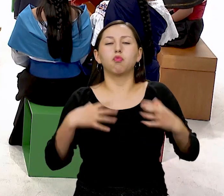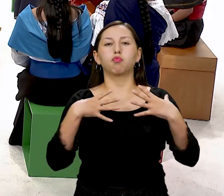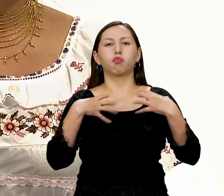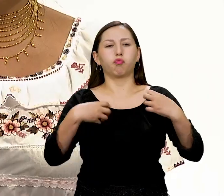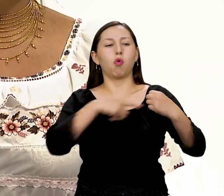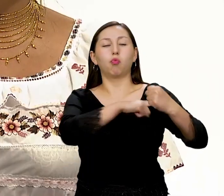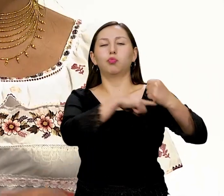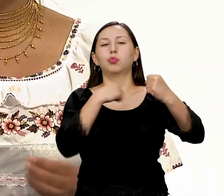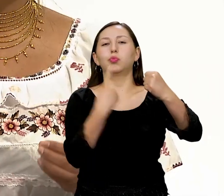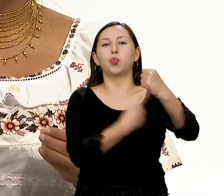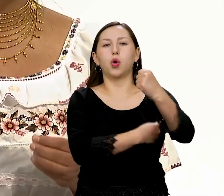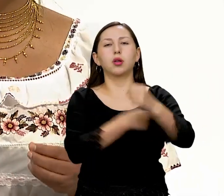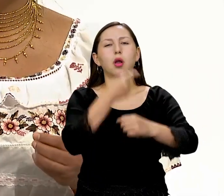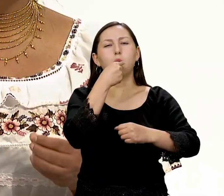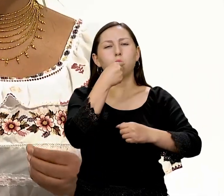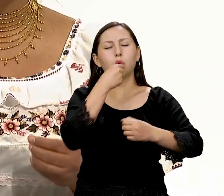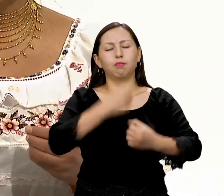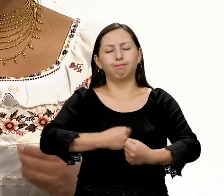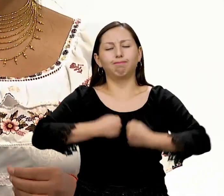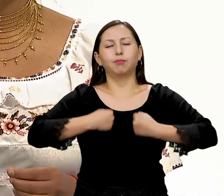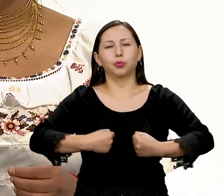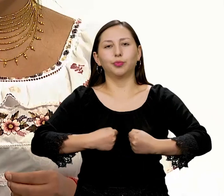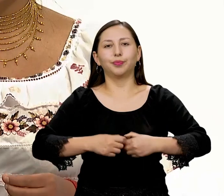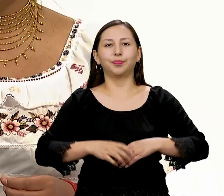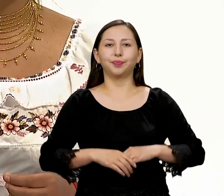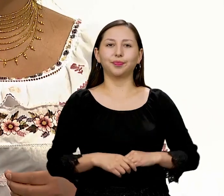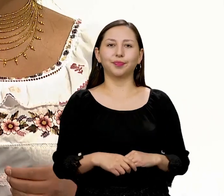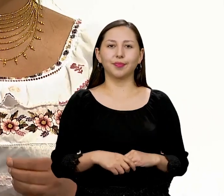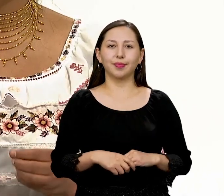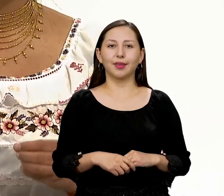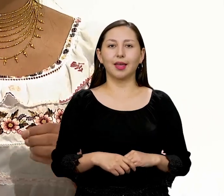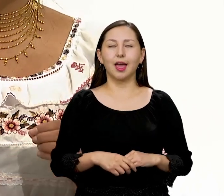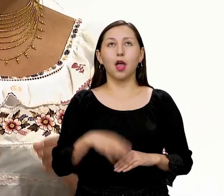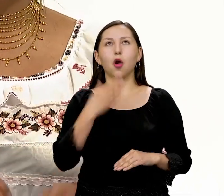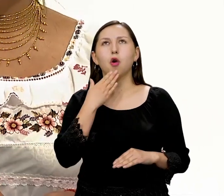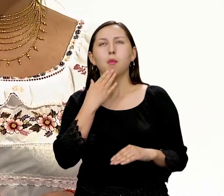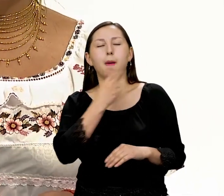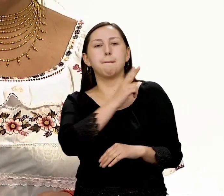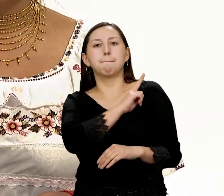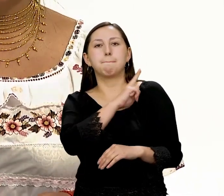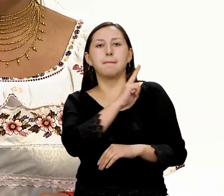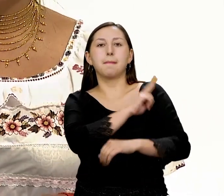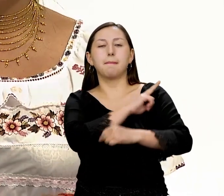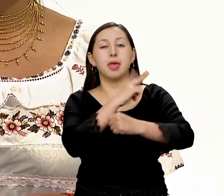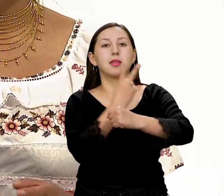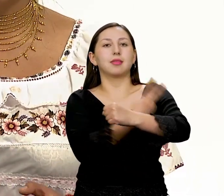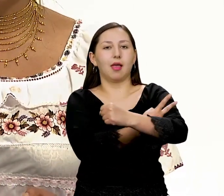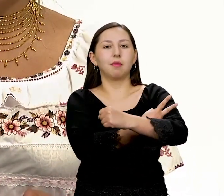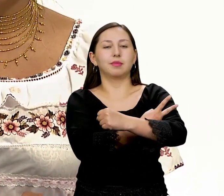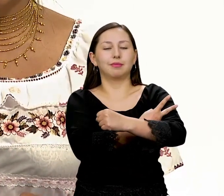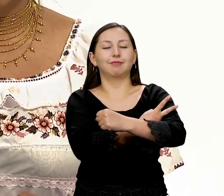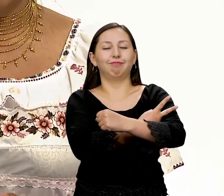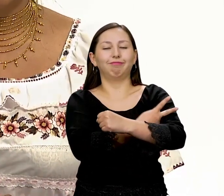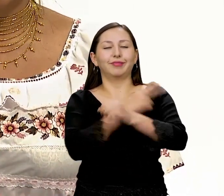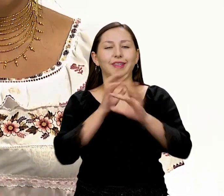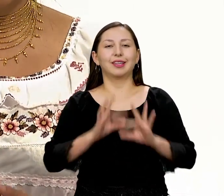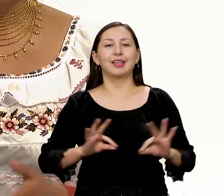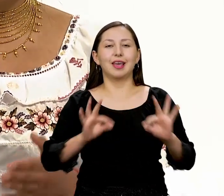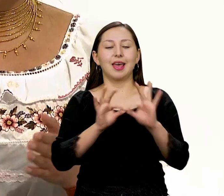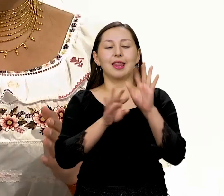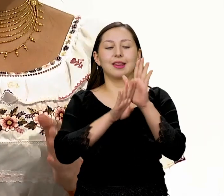superfoods. Son alimentos que tienen alto contenido tanto de micronutrientes como